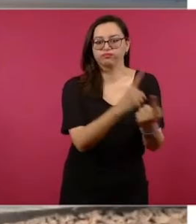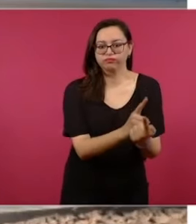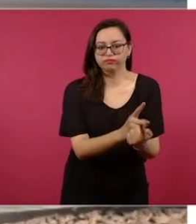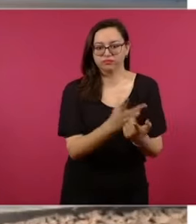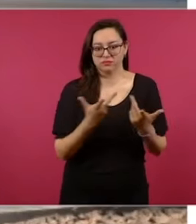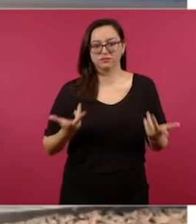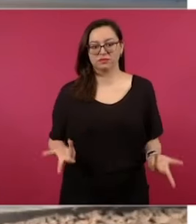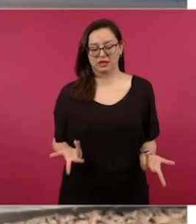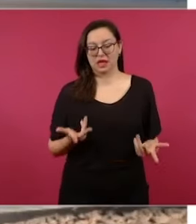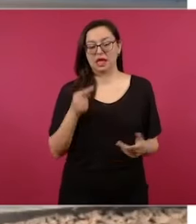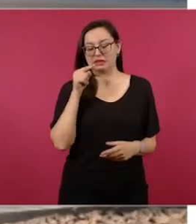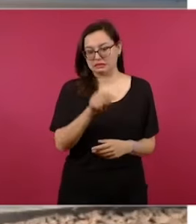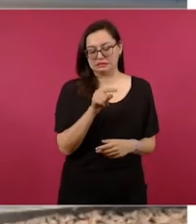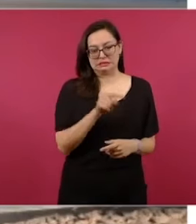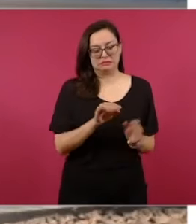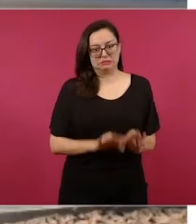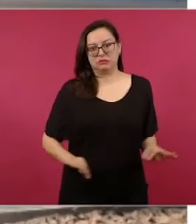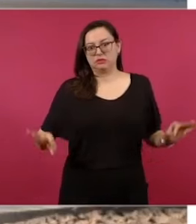la prevención.